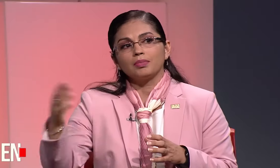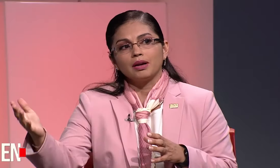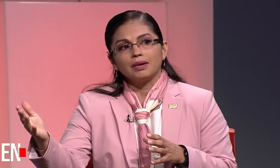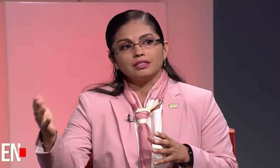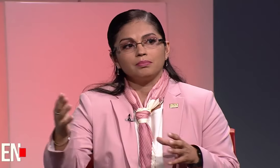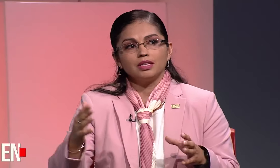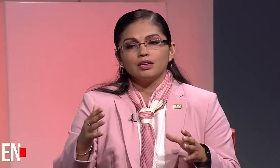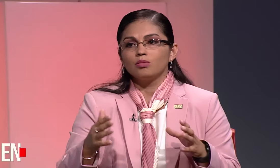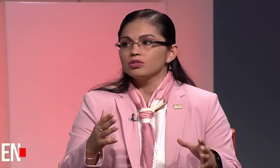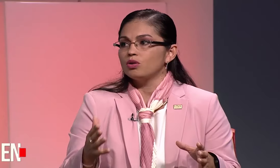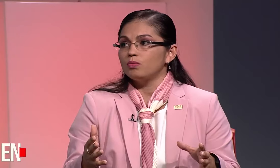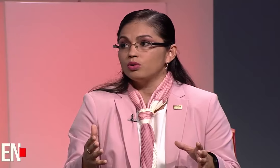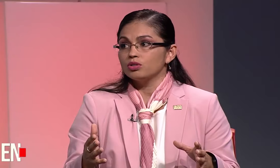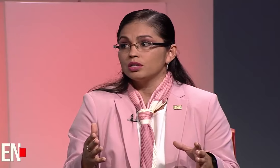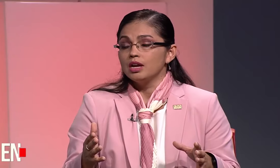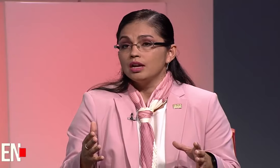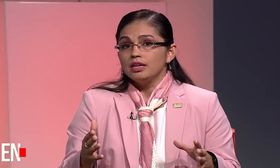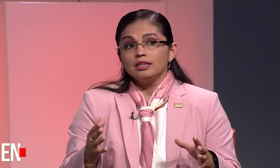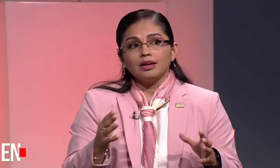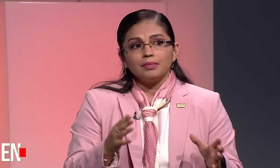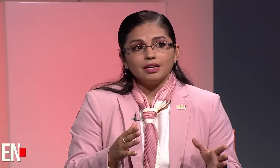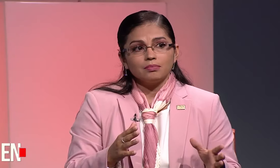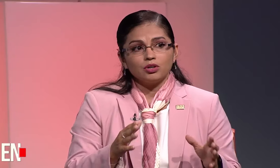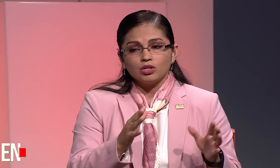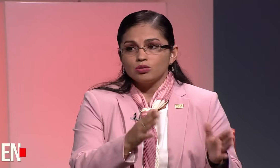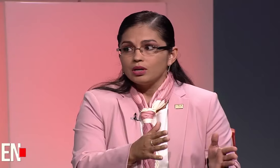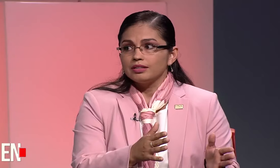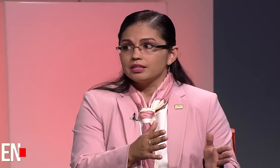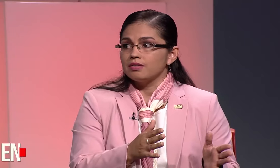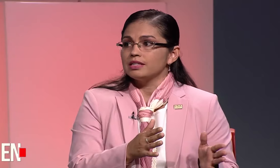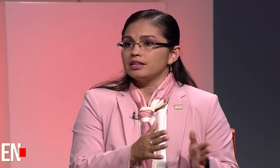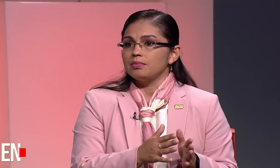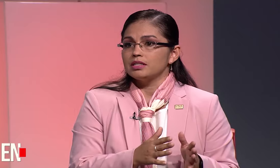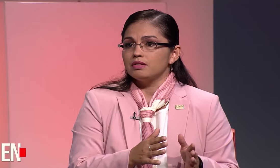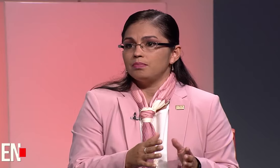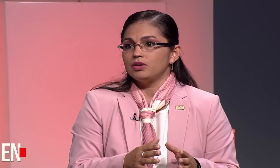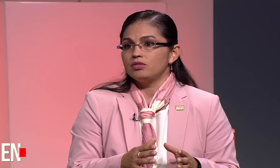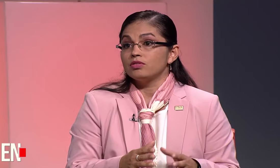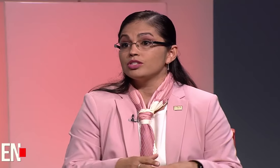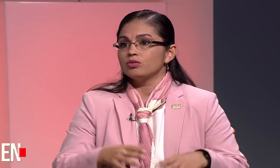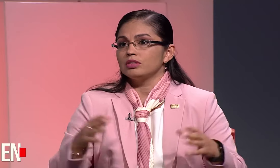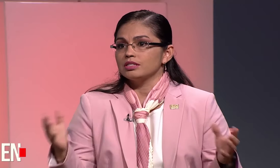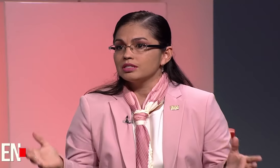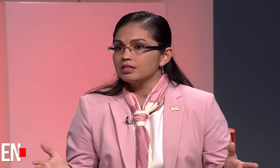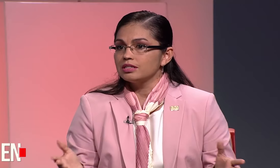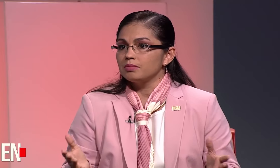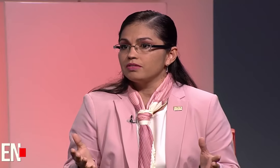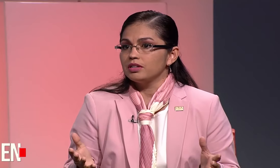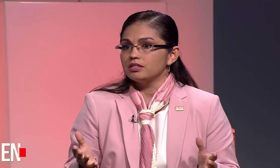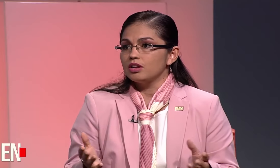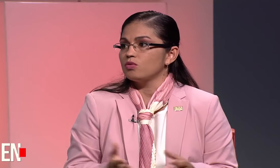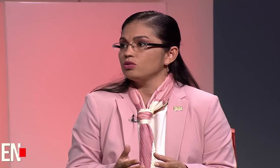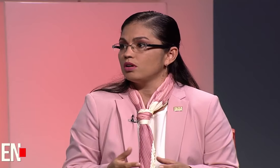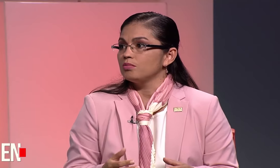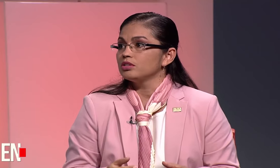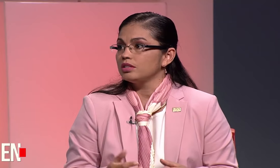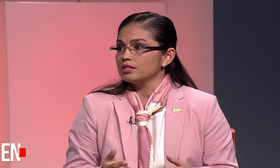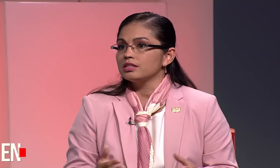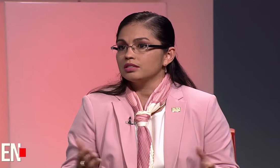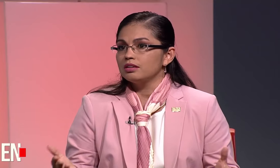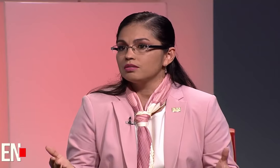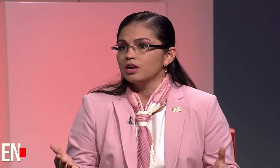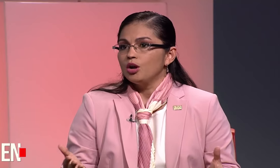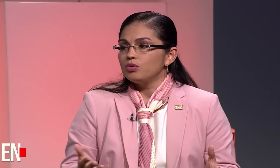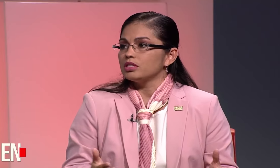servicios y otros para más, depende de cómo se comporte. Y también, bueno, esto de la tasa básica pasiva, pero el resto de tasas del sistema financiero, cuando hablamos